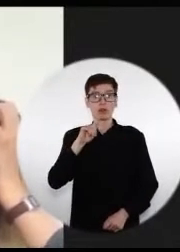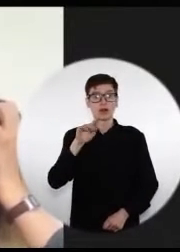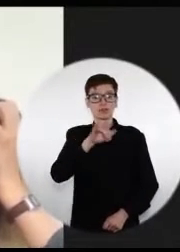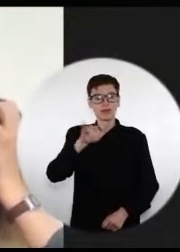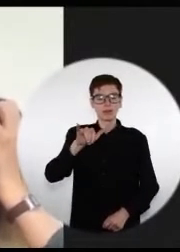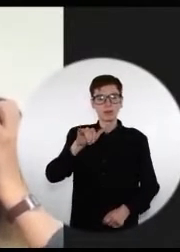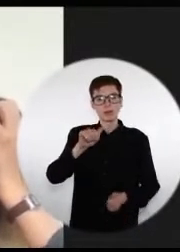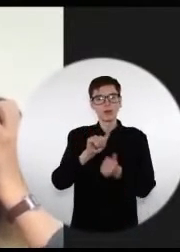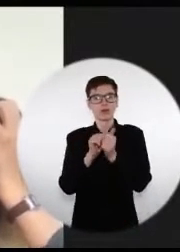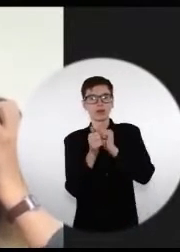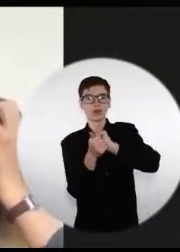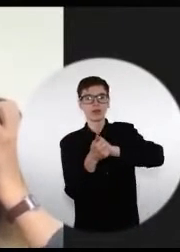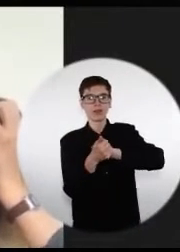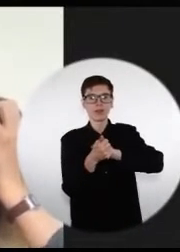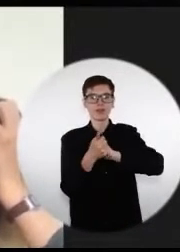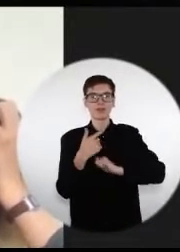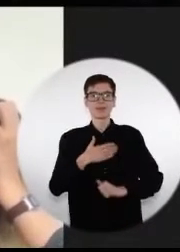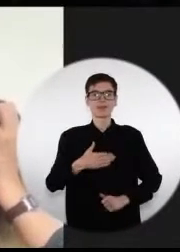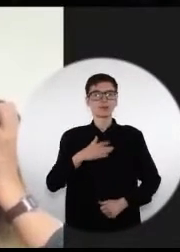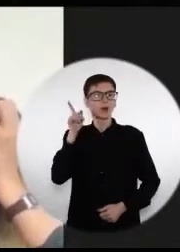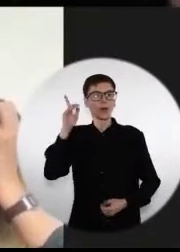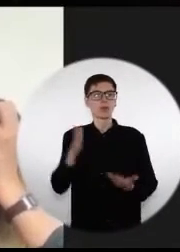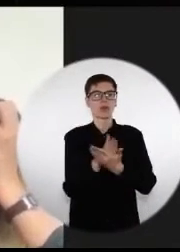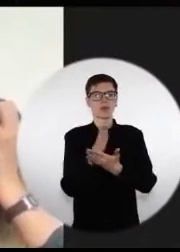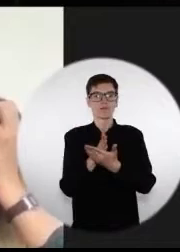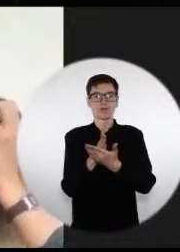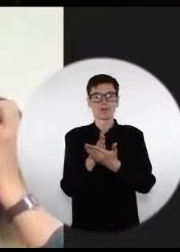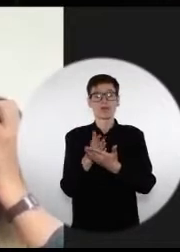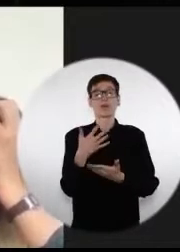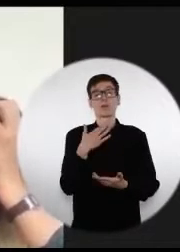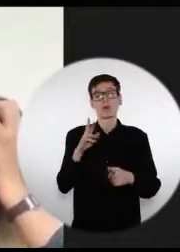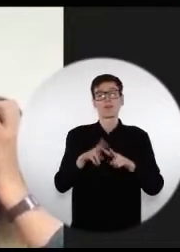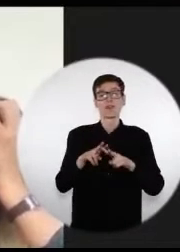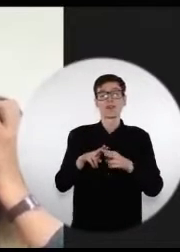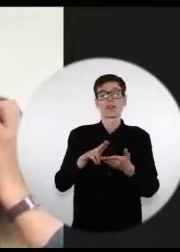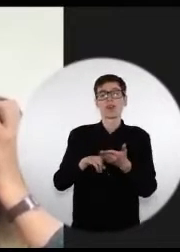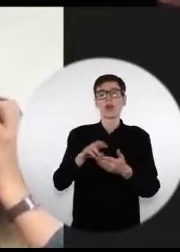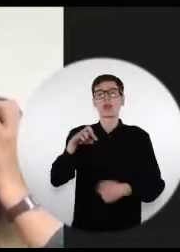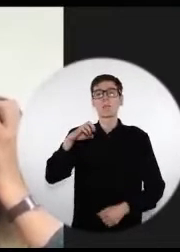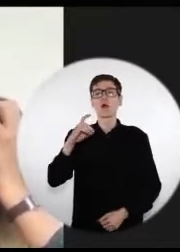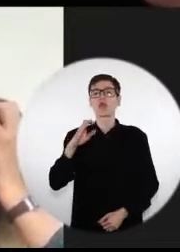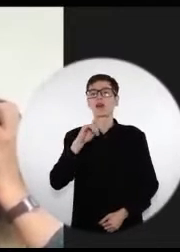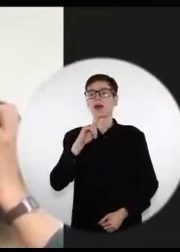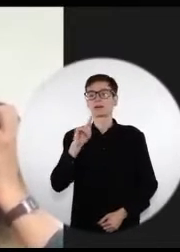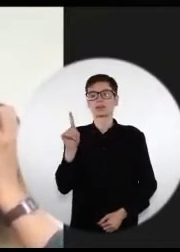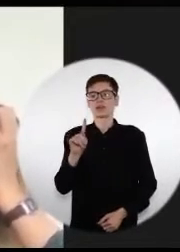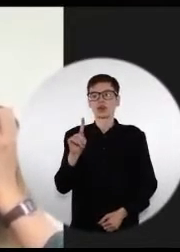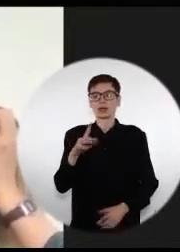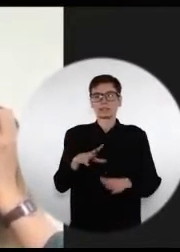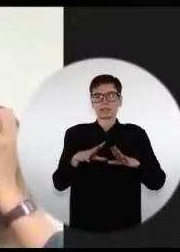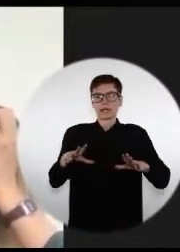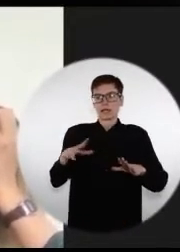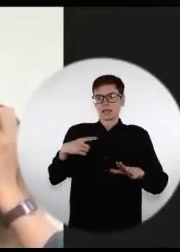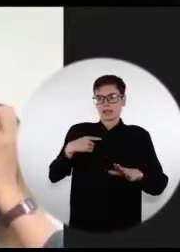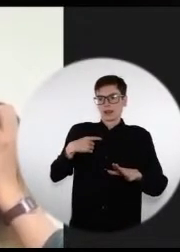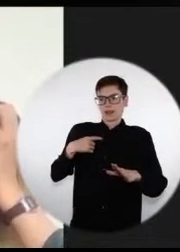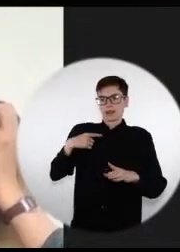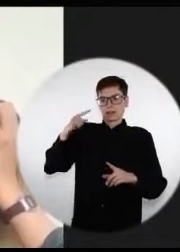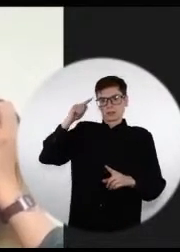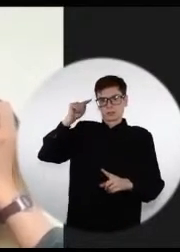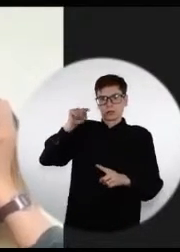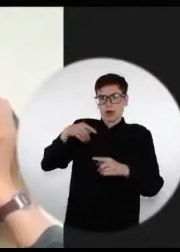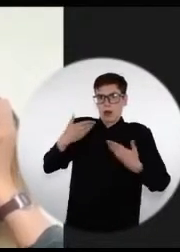del podcast que básicamente los que escuchen podcast se van convirtiendo en consumidores de